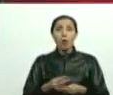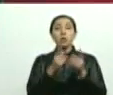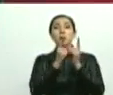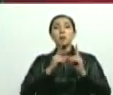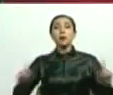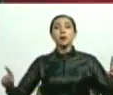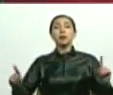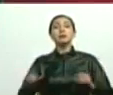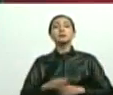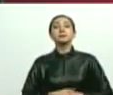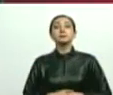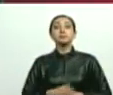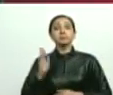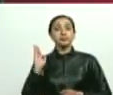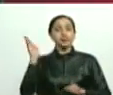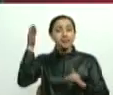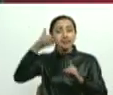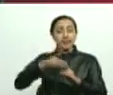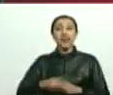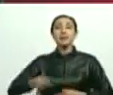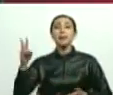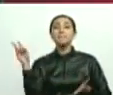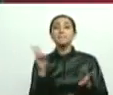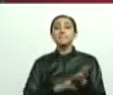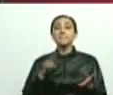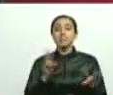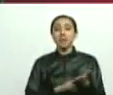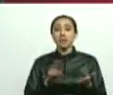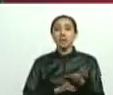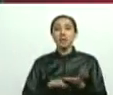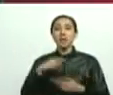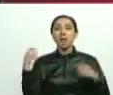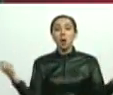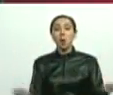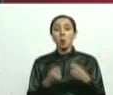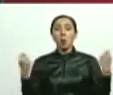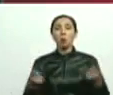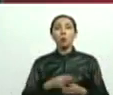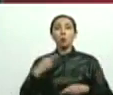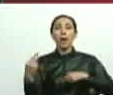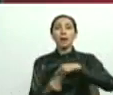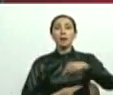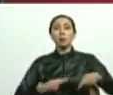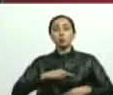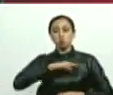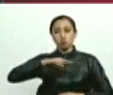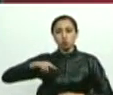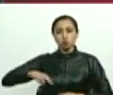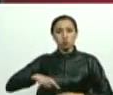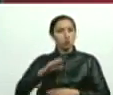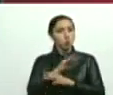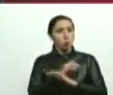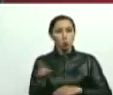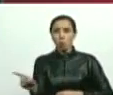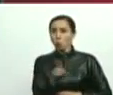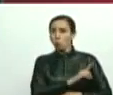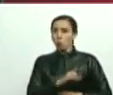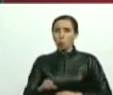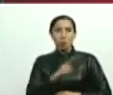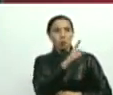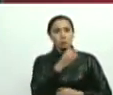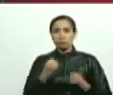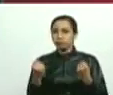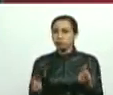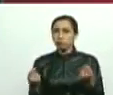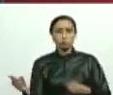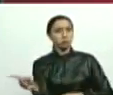directa, la democracia verdadera, la democracia popular y revolucionaria. No estamos jugando a la democracia burguesa. Hay quienes se